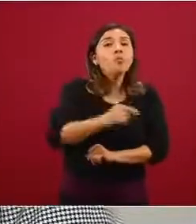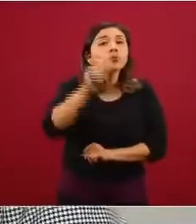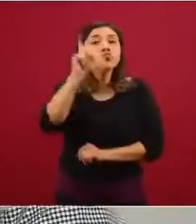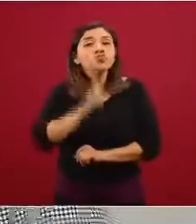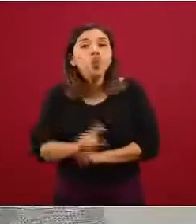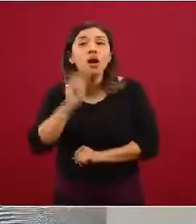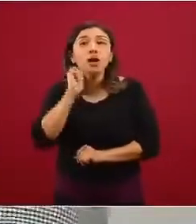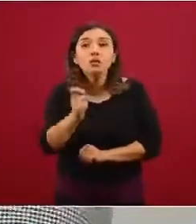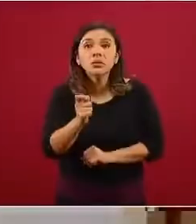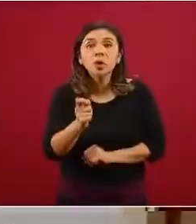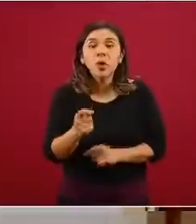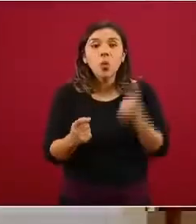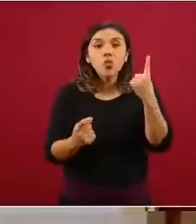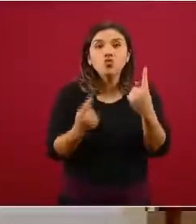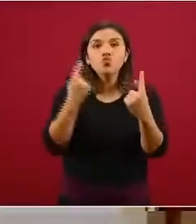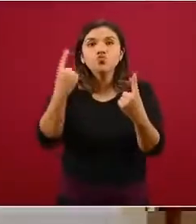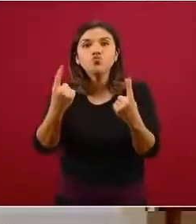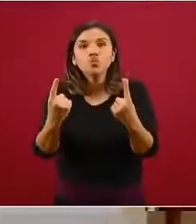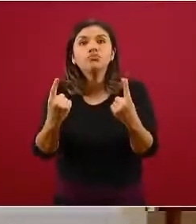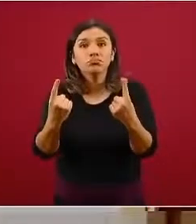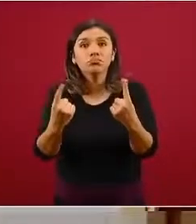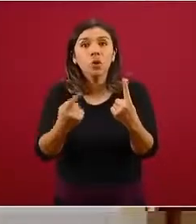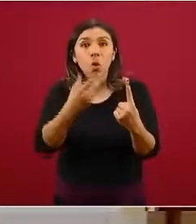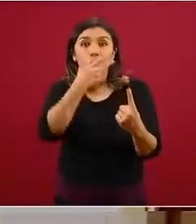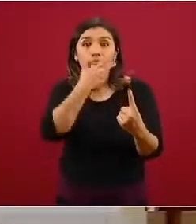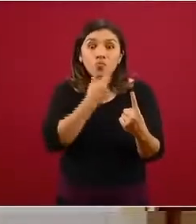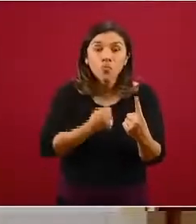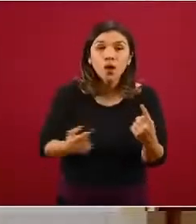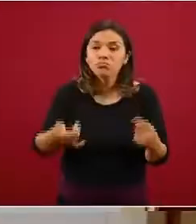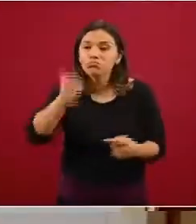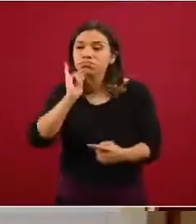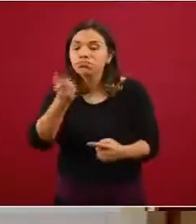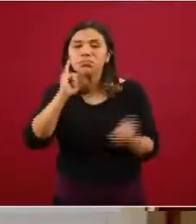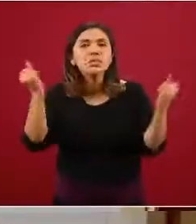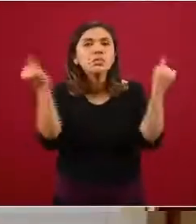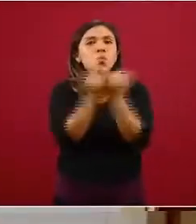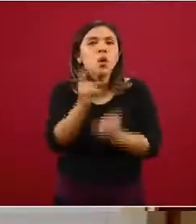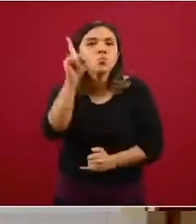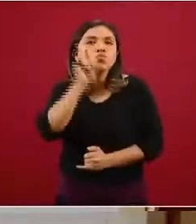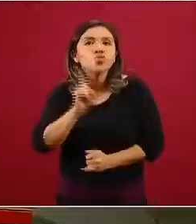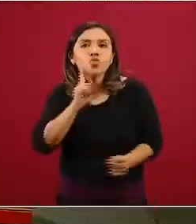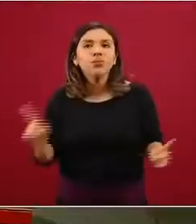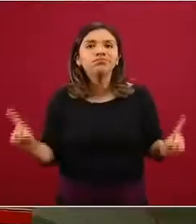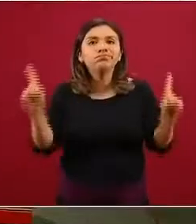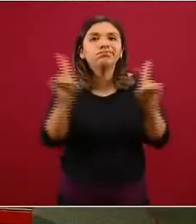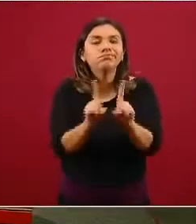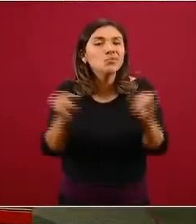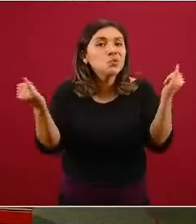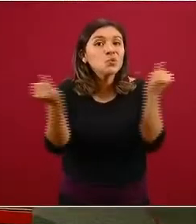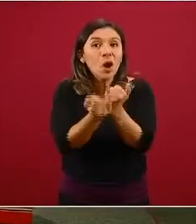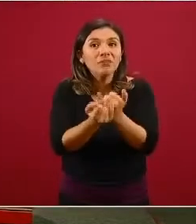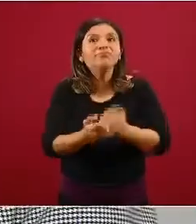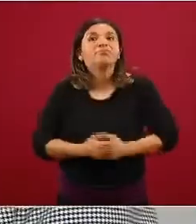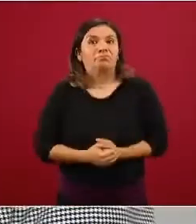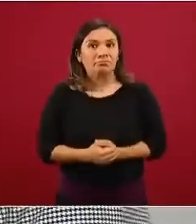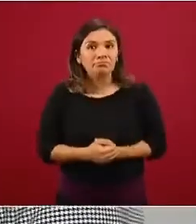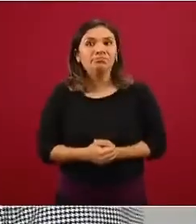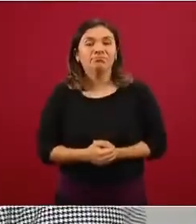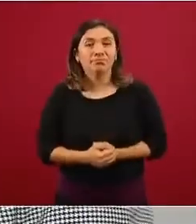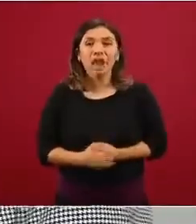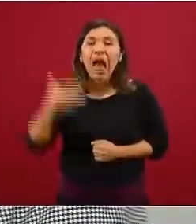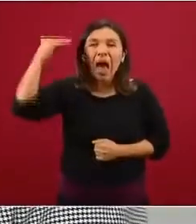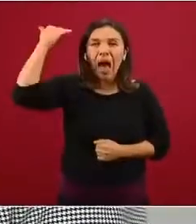mujeres es de 1:1. Las chicas están tomando igual que los chicos. Relativo a la